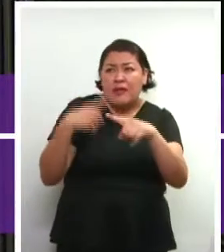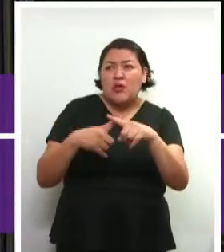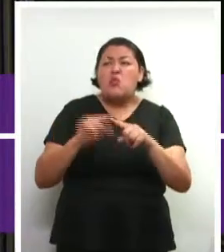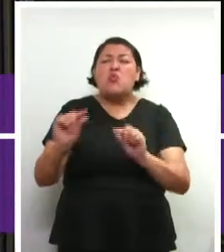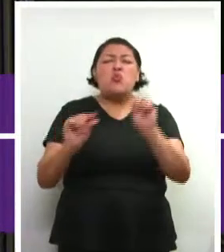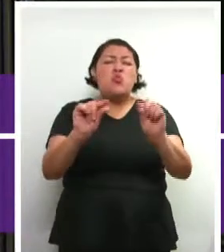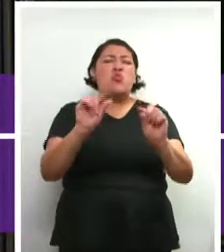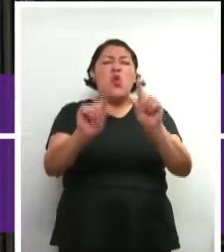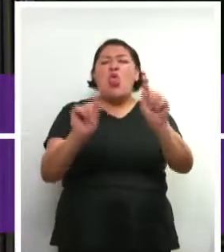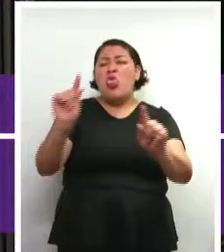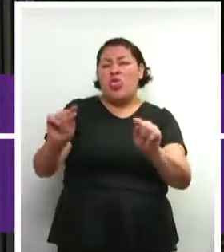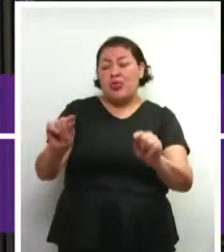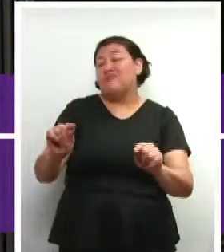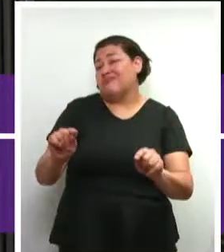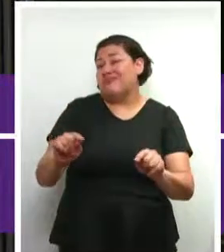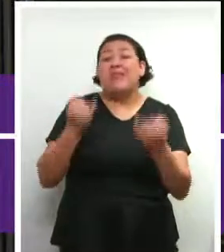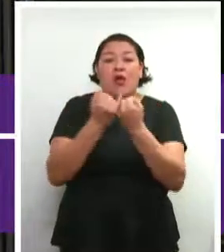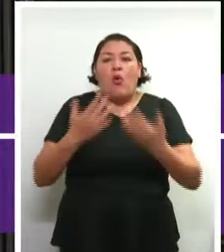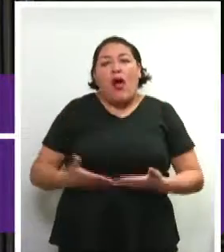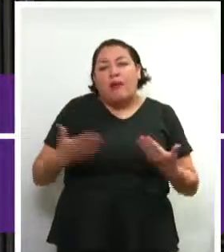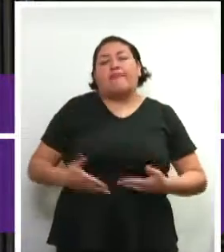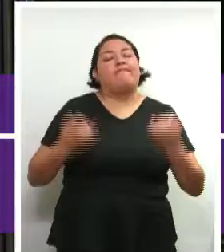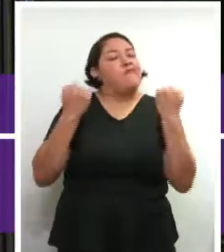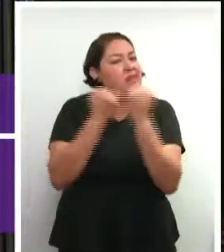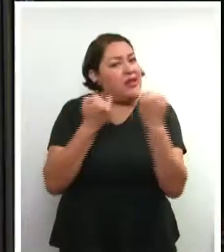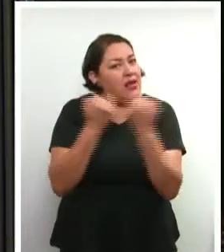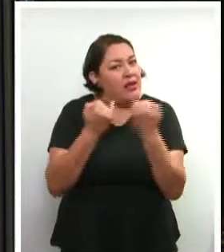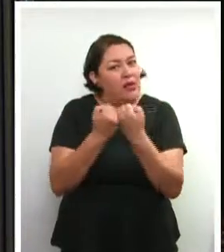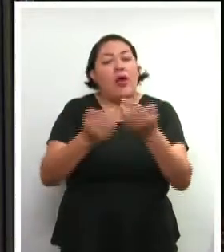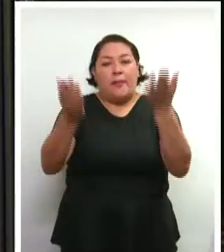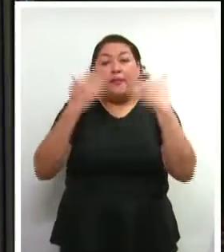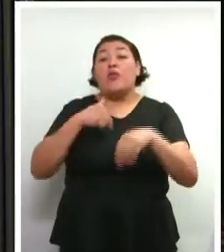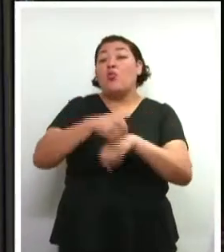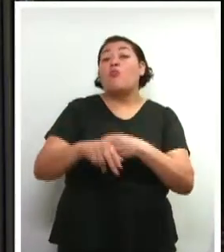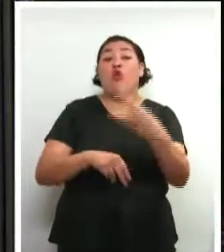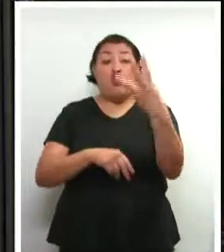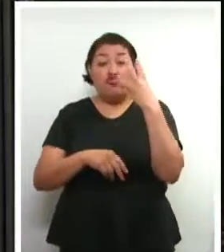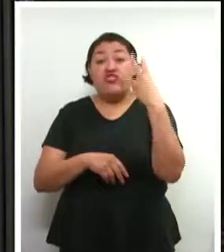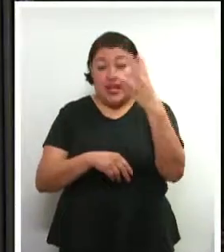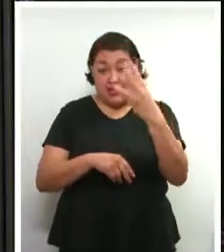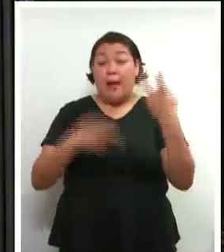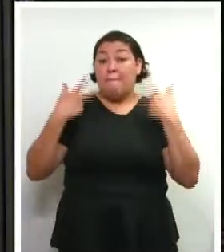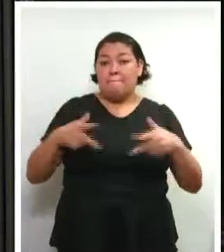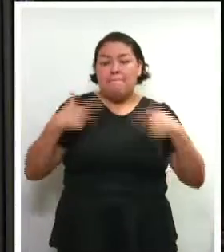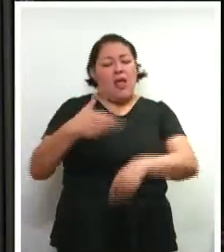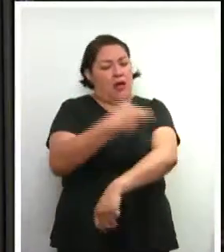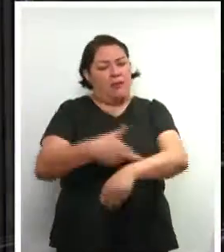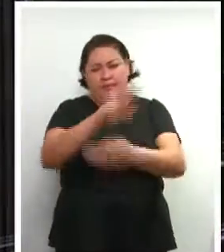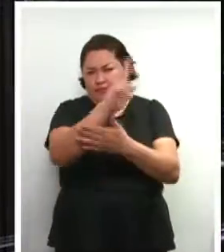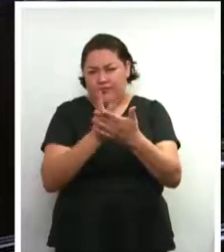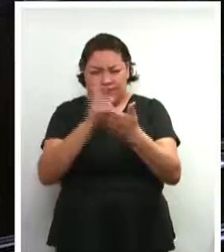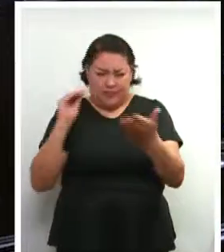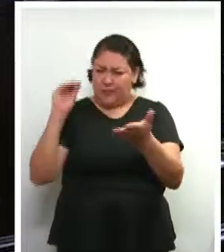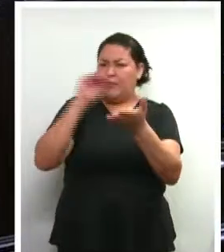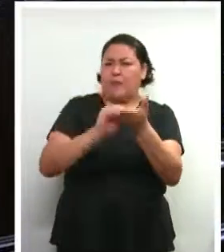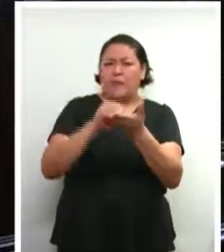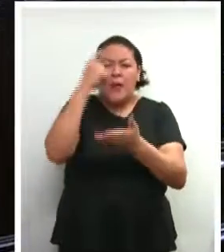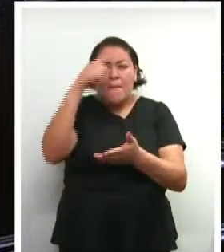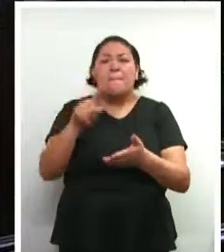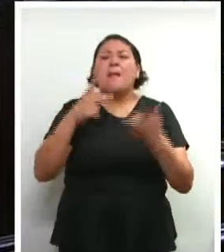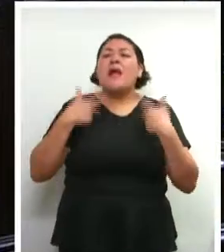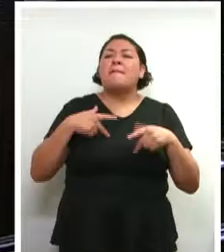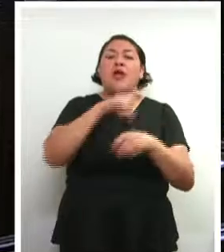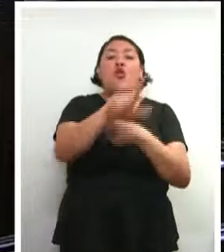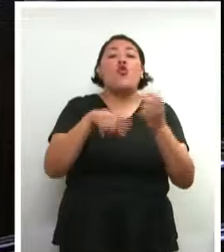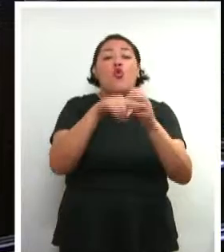danzantes. 3. Agregar lo referente al derecho a disfrutar a los recintos culturales para detonar políticas públicas a favor de la construcción de